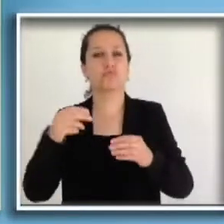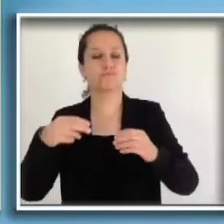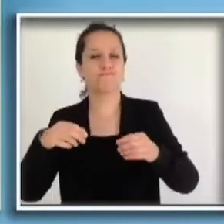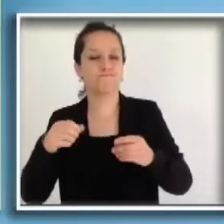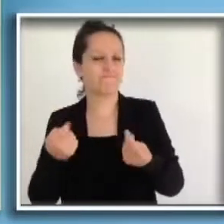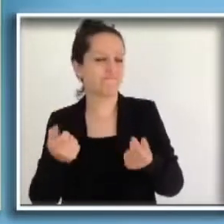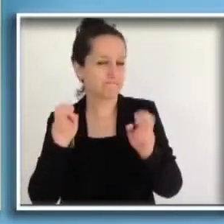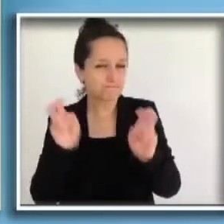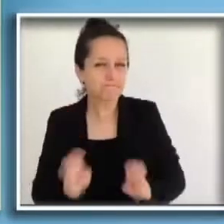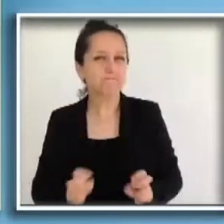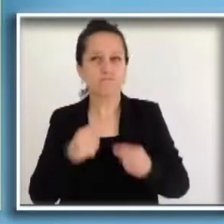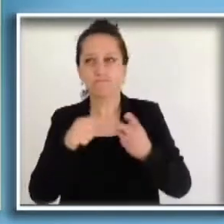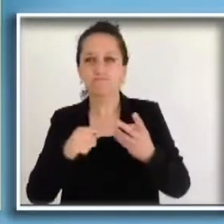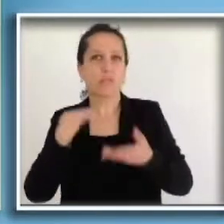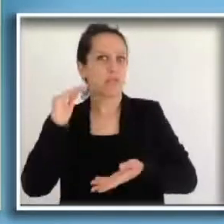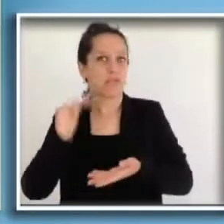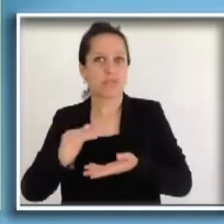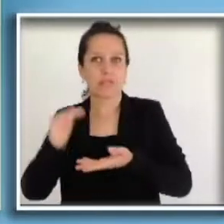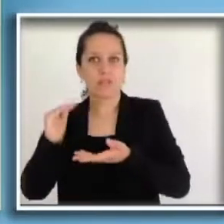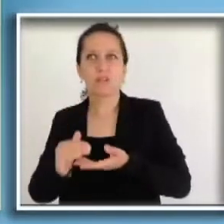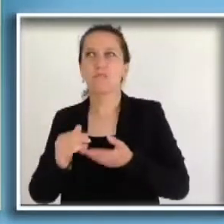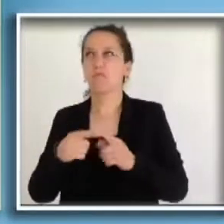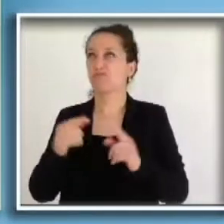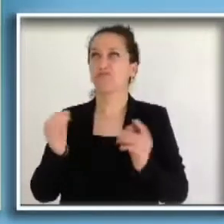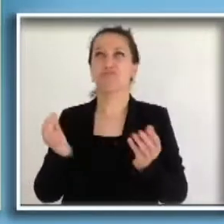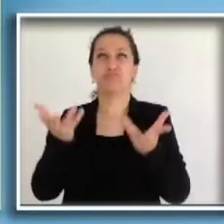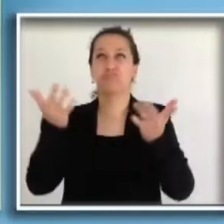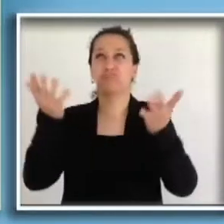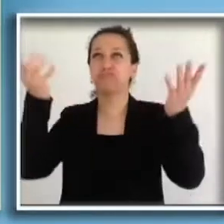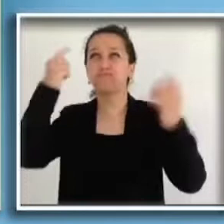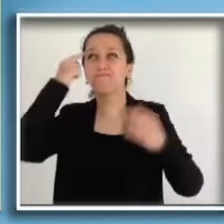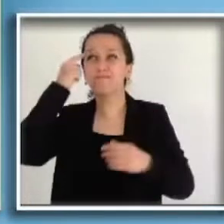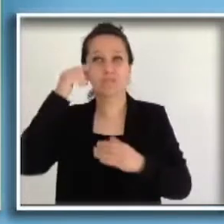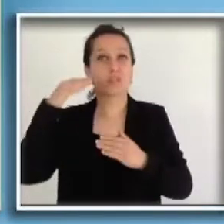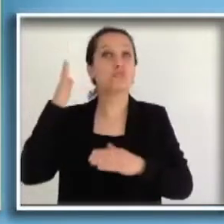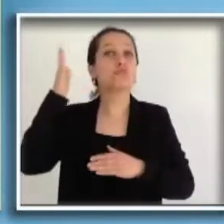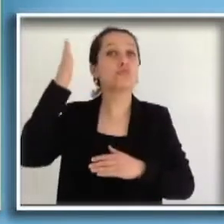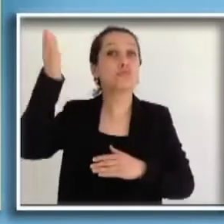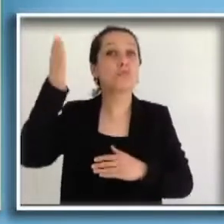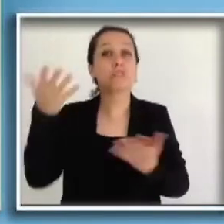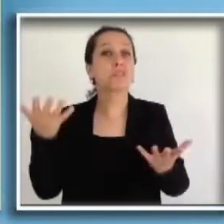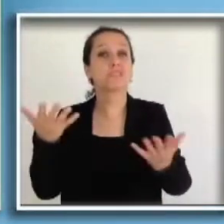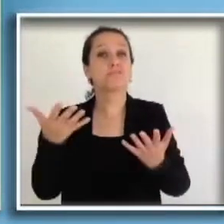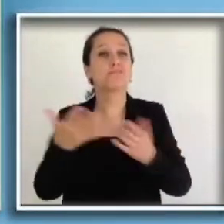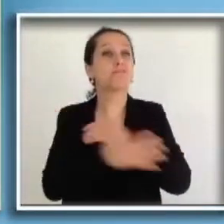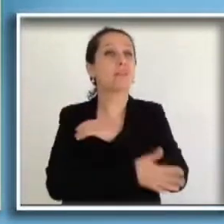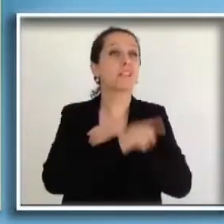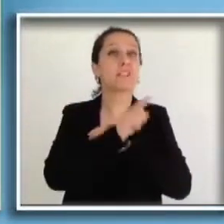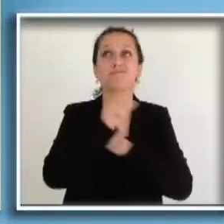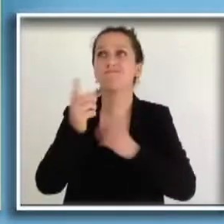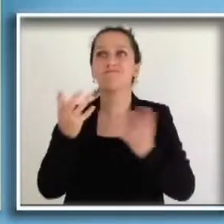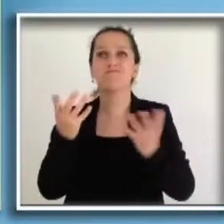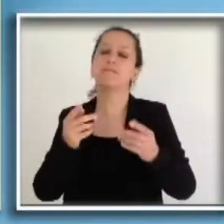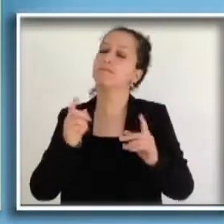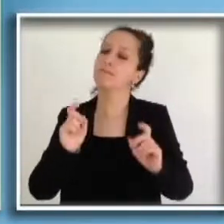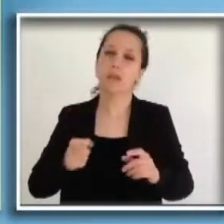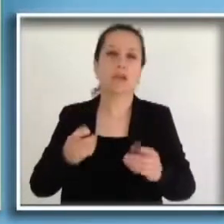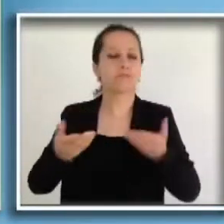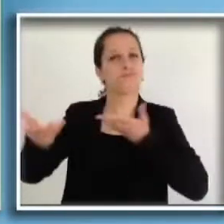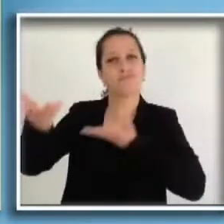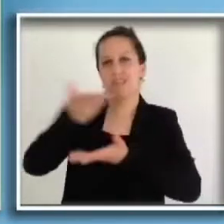deterioro del medio ambiente incrementan la incertidumbre en nuestros pueblos y requieren de acciones y diálogos regionales coordinados